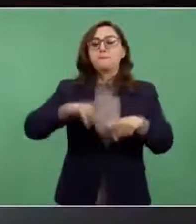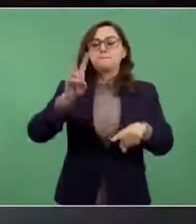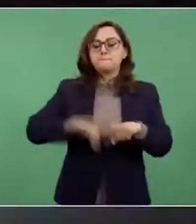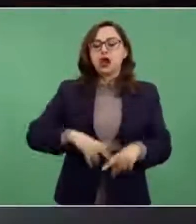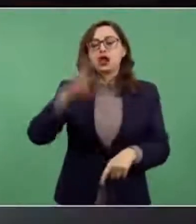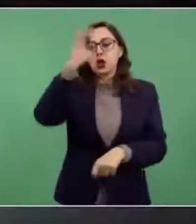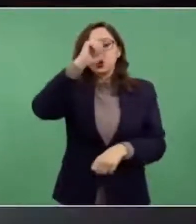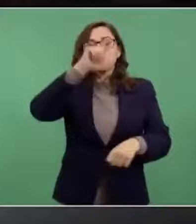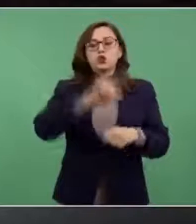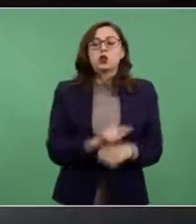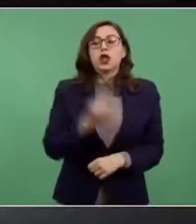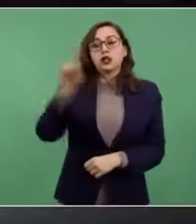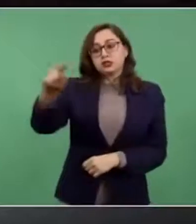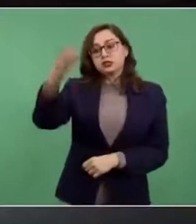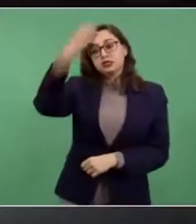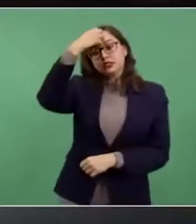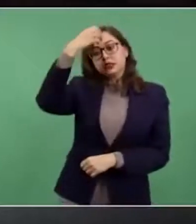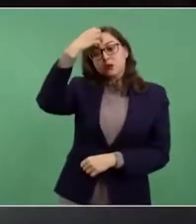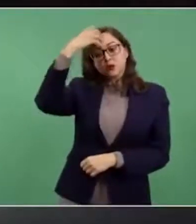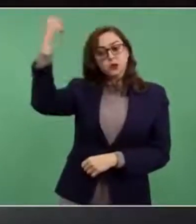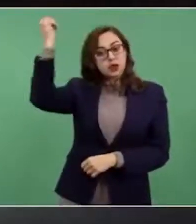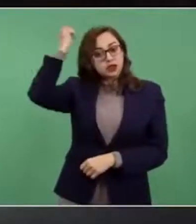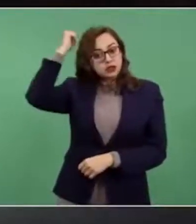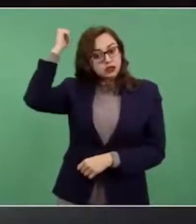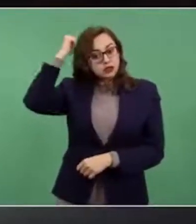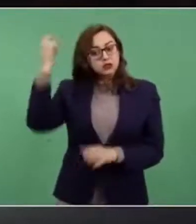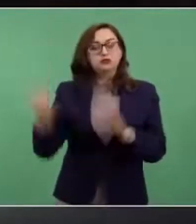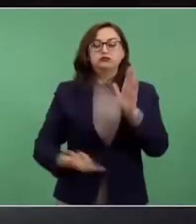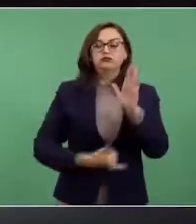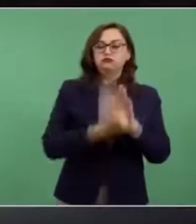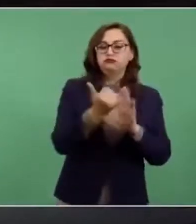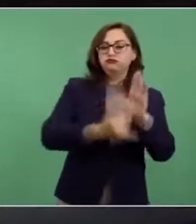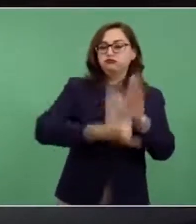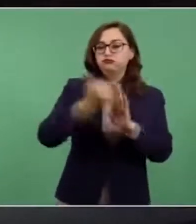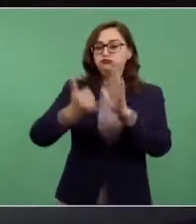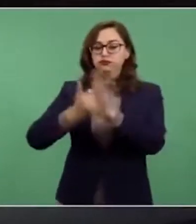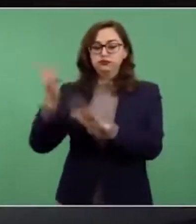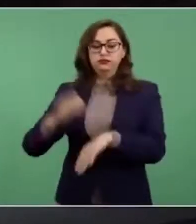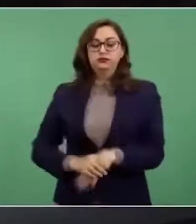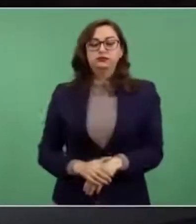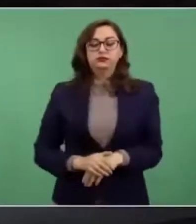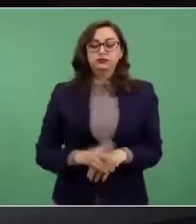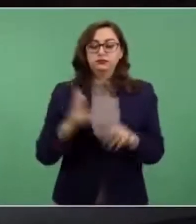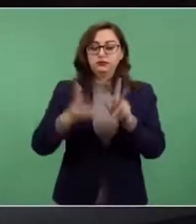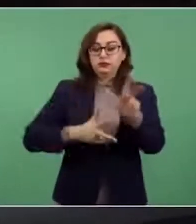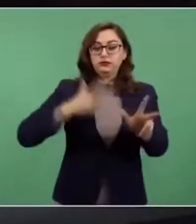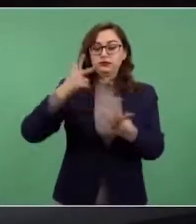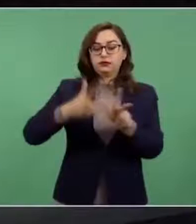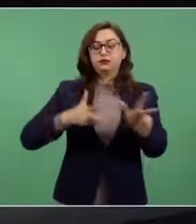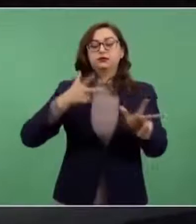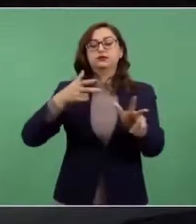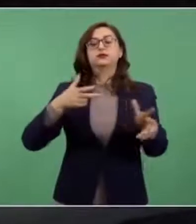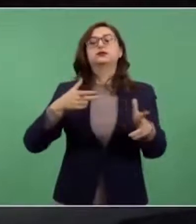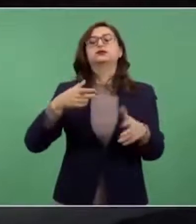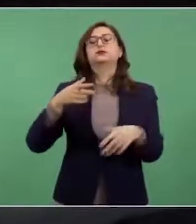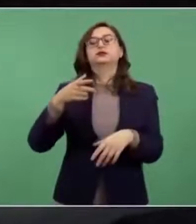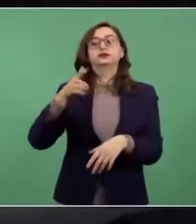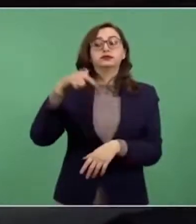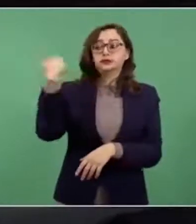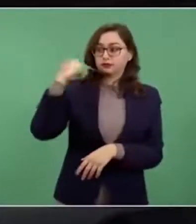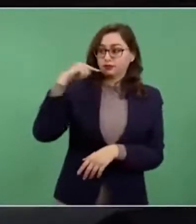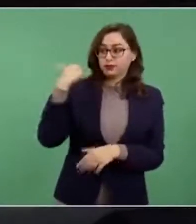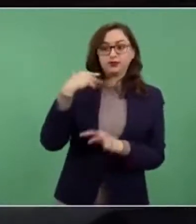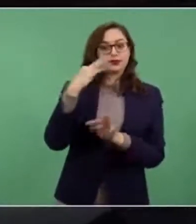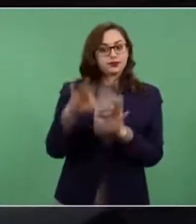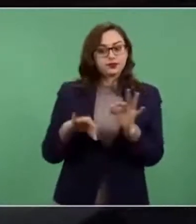de Chapultepec y del Lago de Texcoco. Terminamos el tren suburbano de Guadalajara y